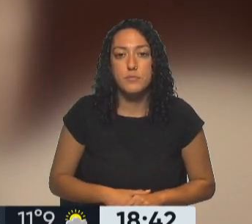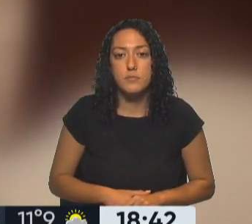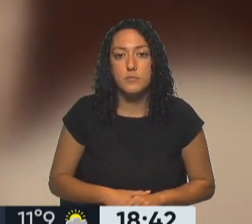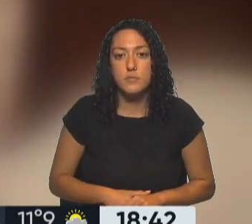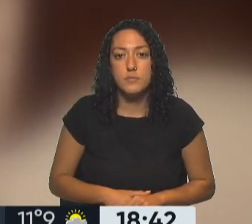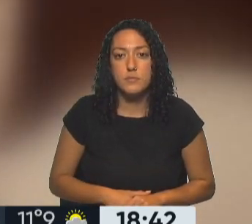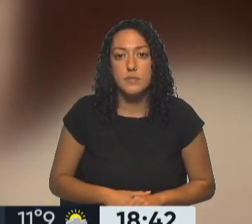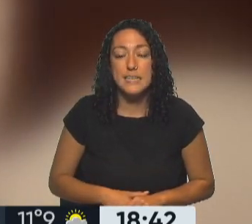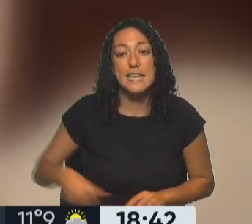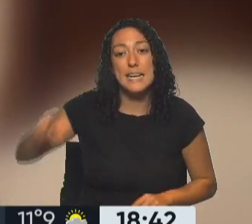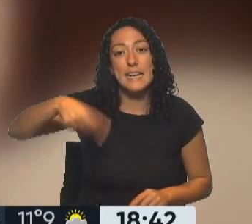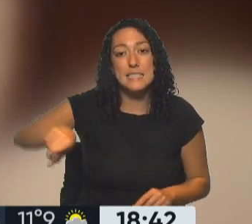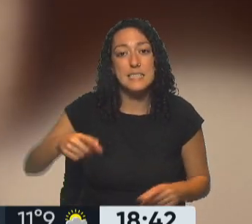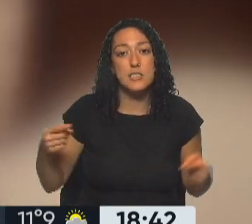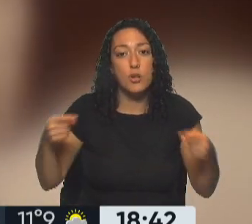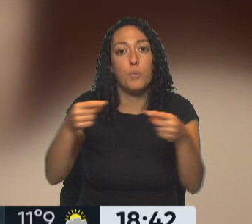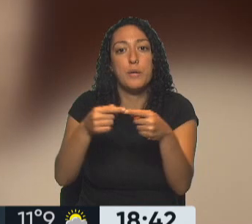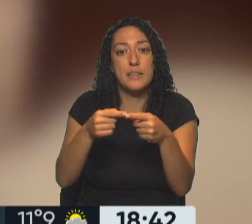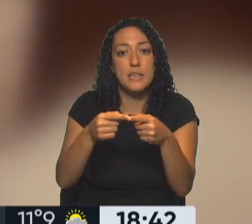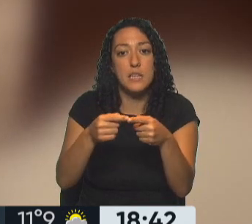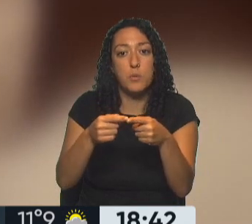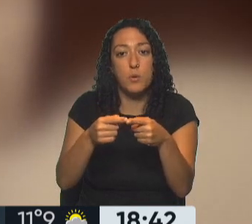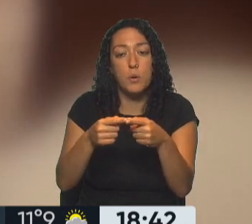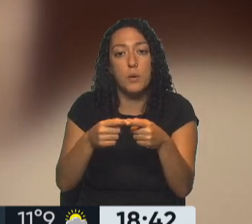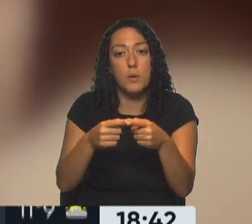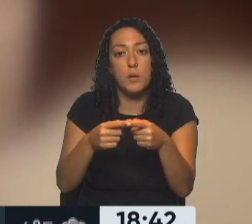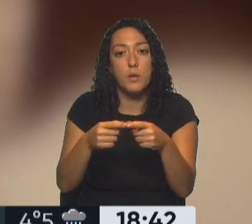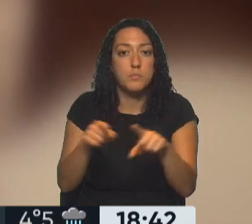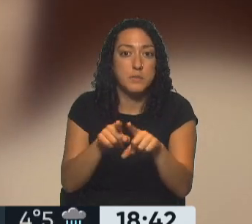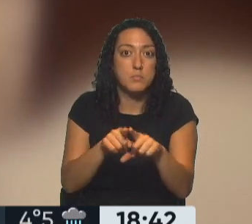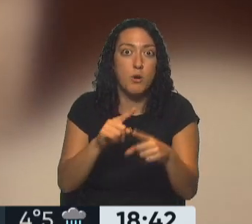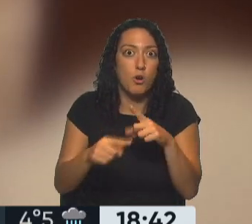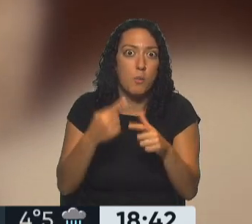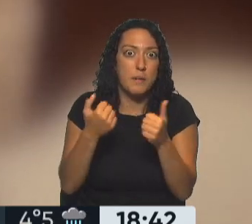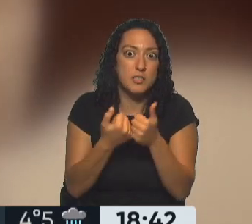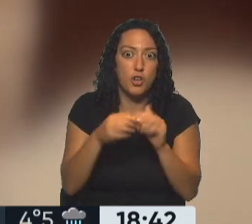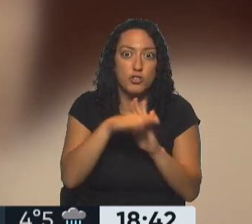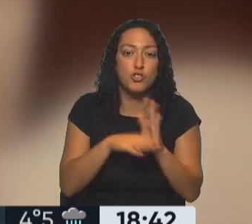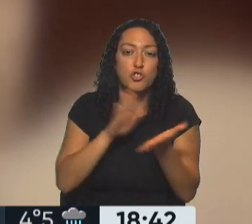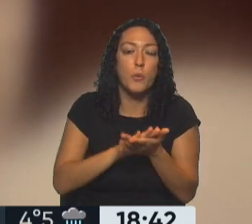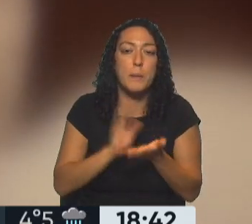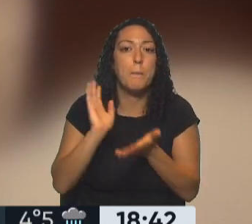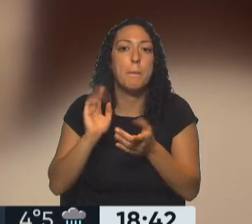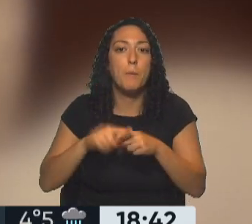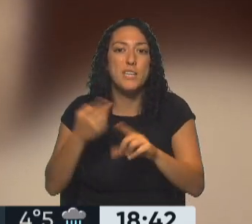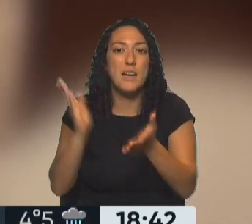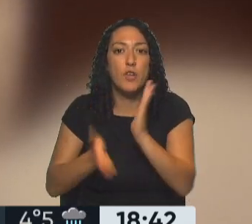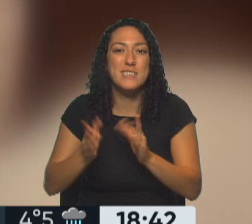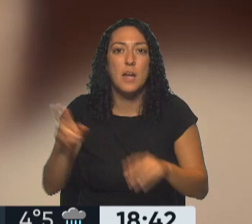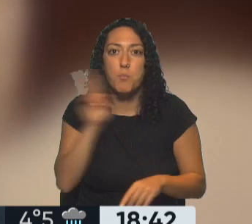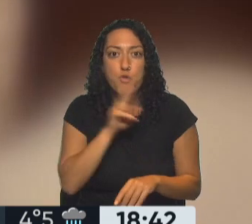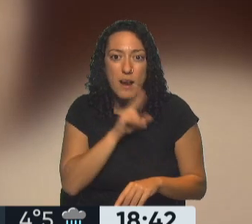misión que precisamente se prevé en esa convención respecto de violencia política sobre la mujer